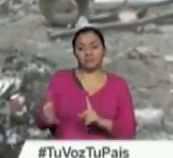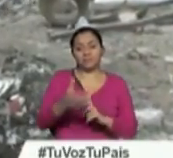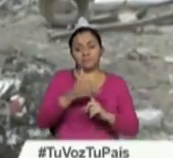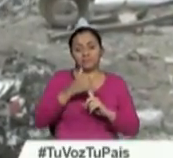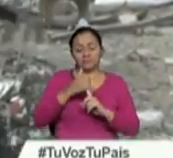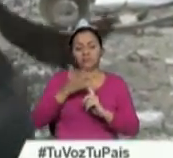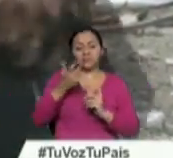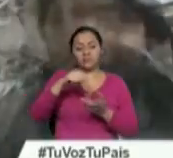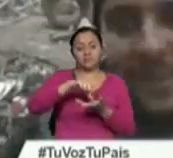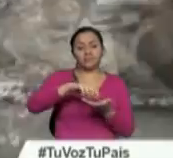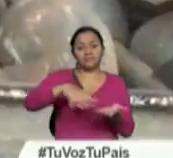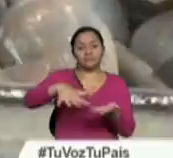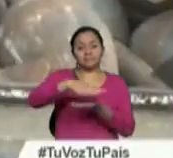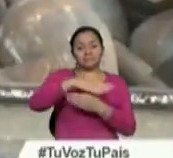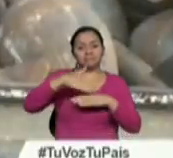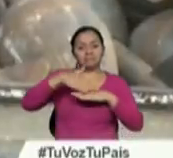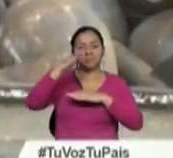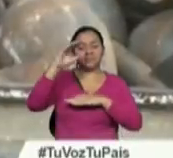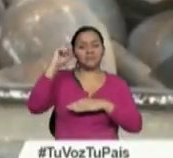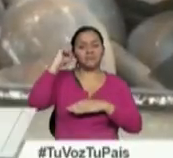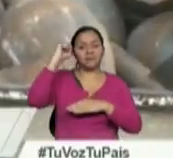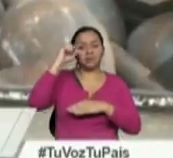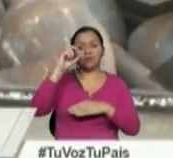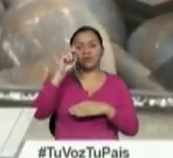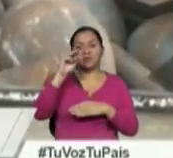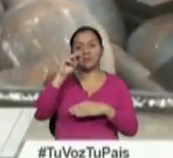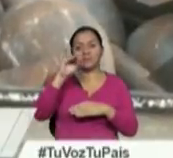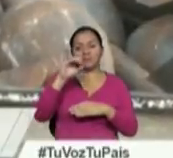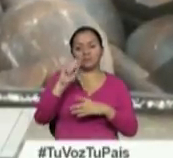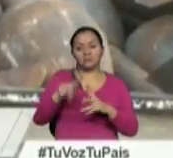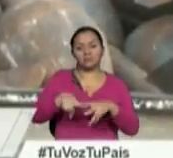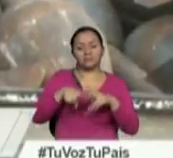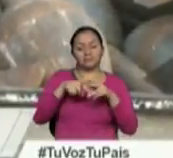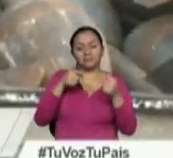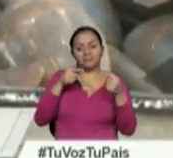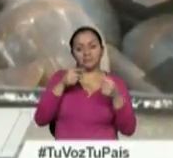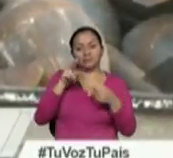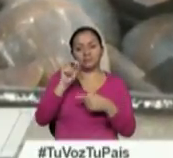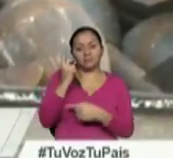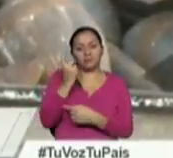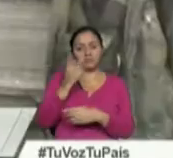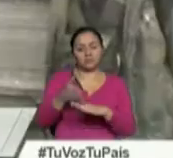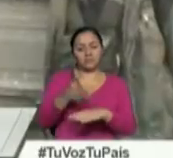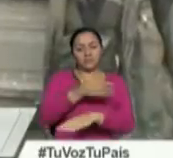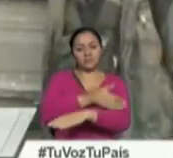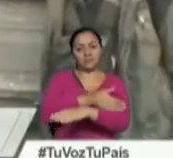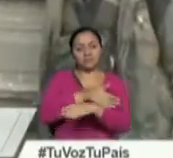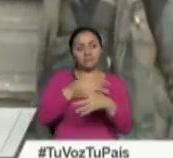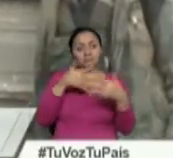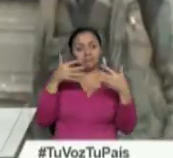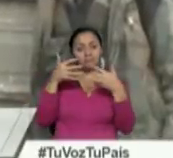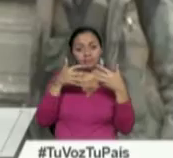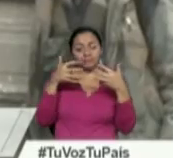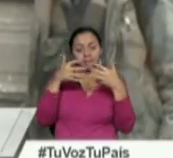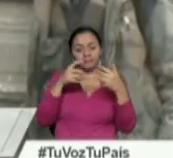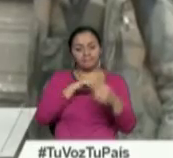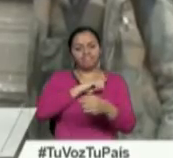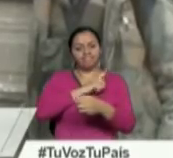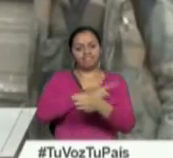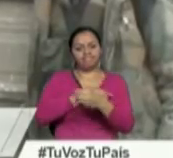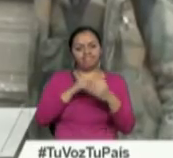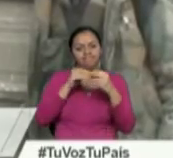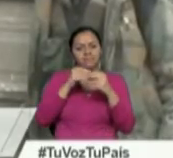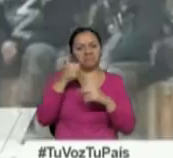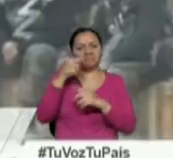urbe representaría la mayor victoria de Damasco desde el inicio del conflicto en 2011. El ejército se ha fortalecido por sus últimos